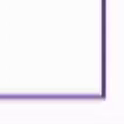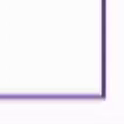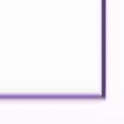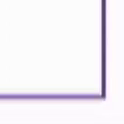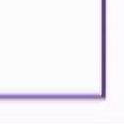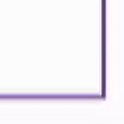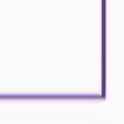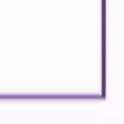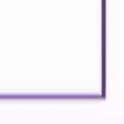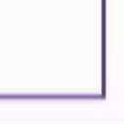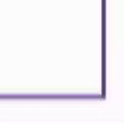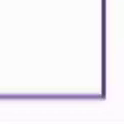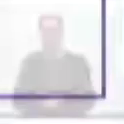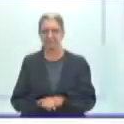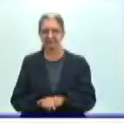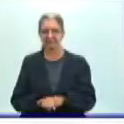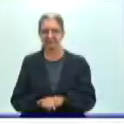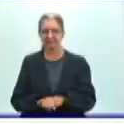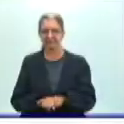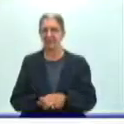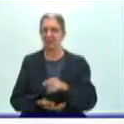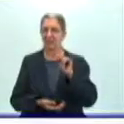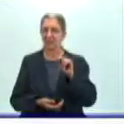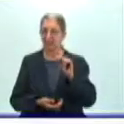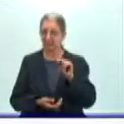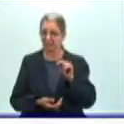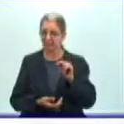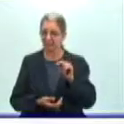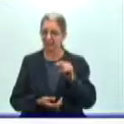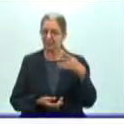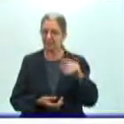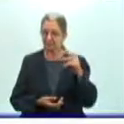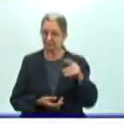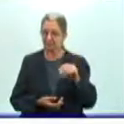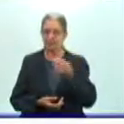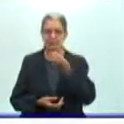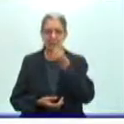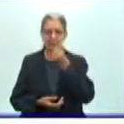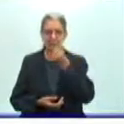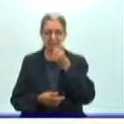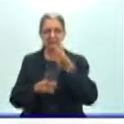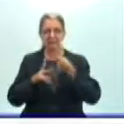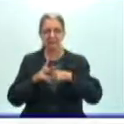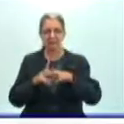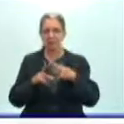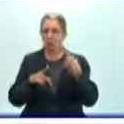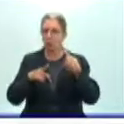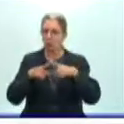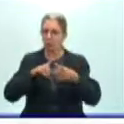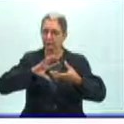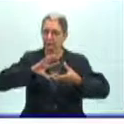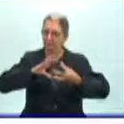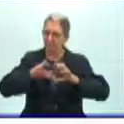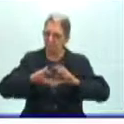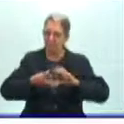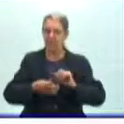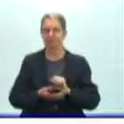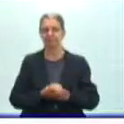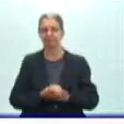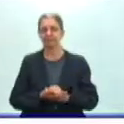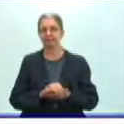Pero este ejercicio tiene otra vía de solución. Observemos otra manera de